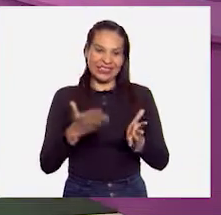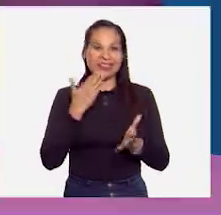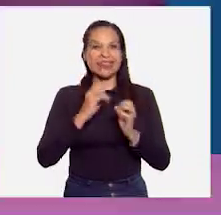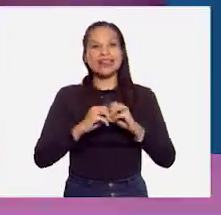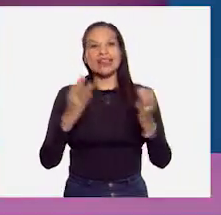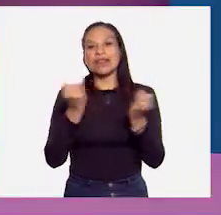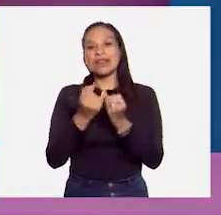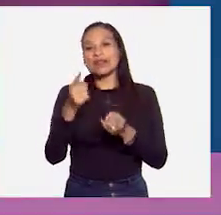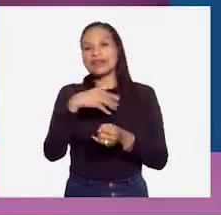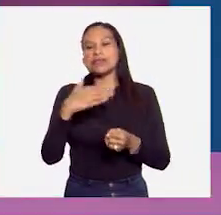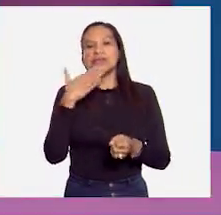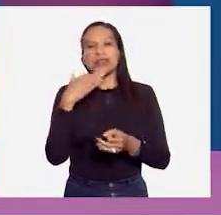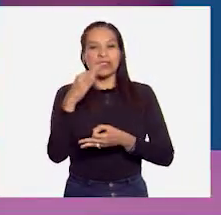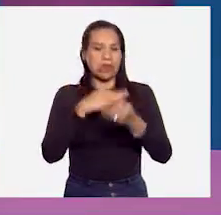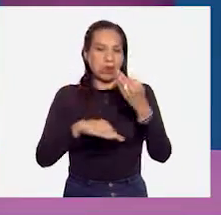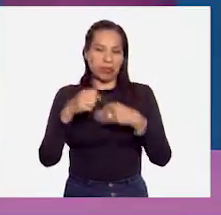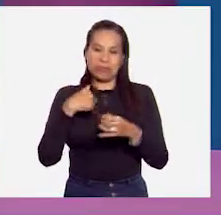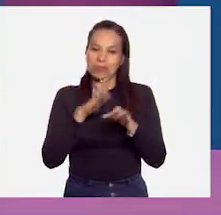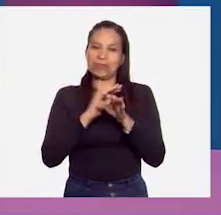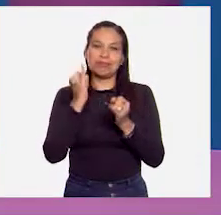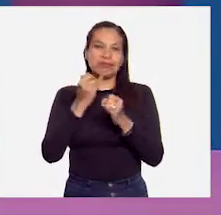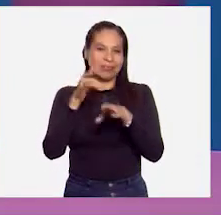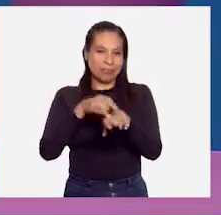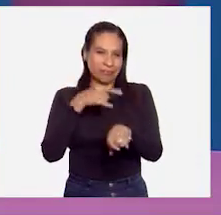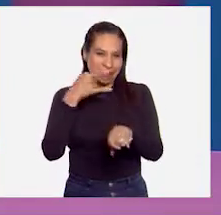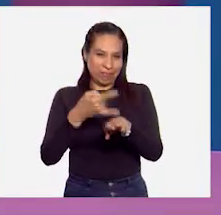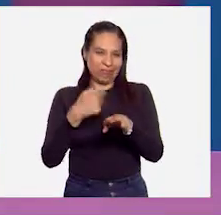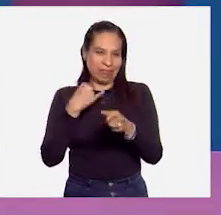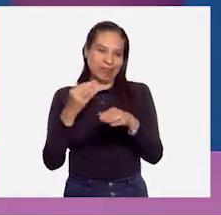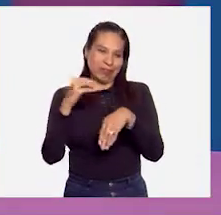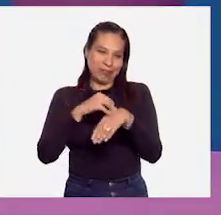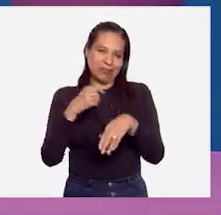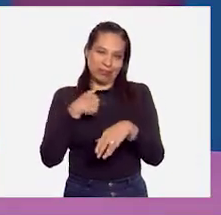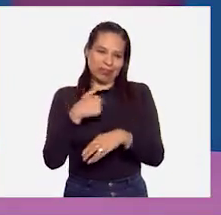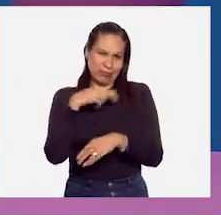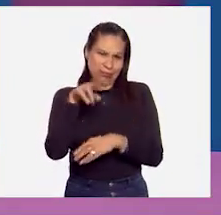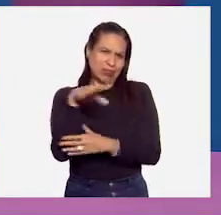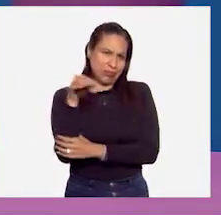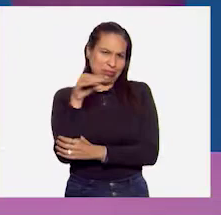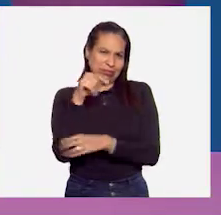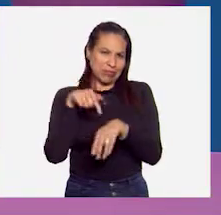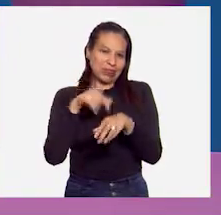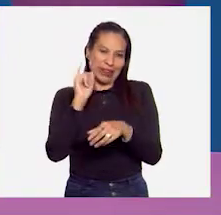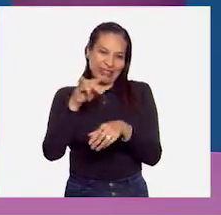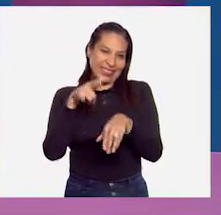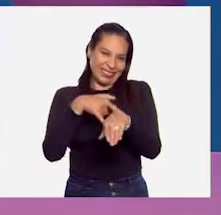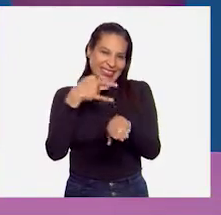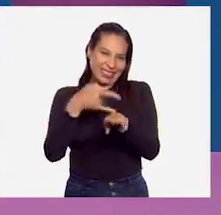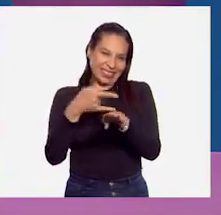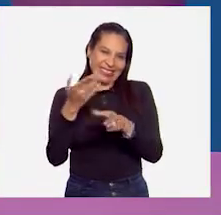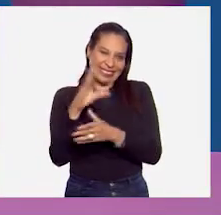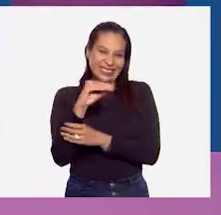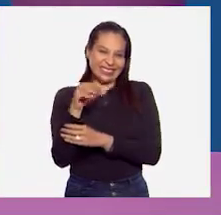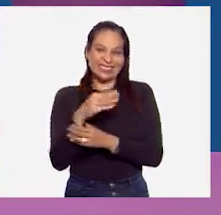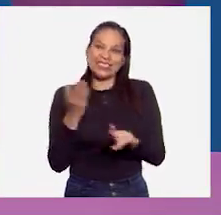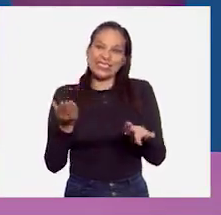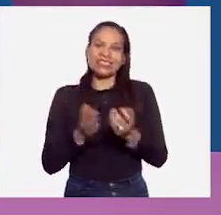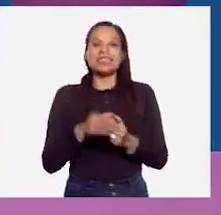¡Yo también estoy más puesto que un calcetín! Bueno, sí soy un calcetín.